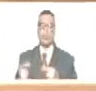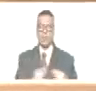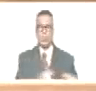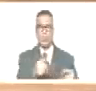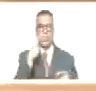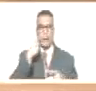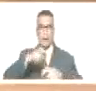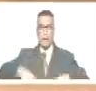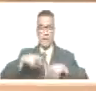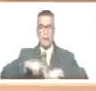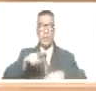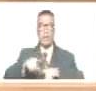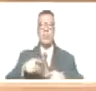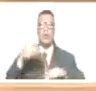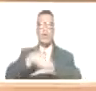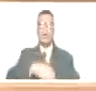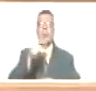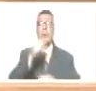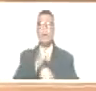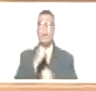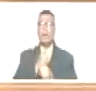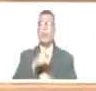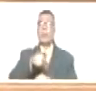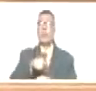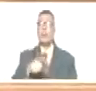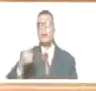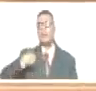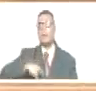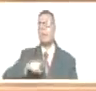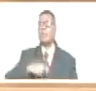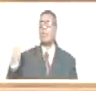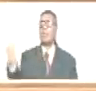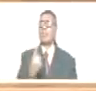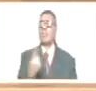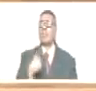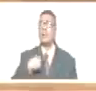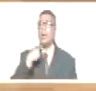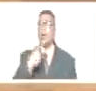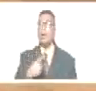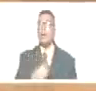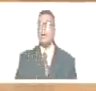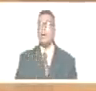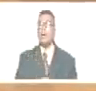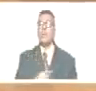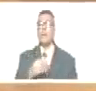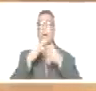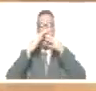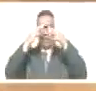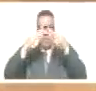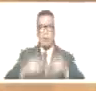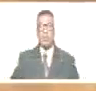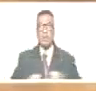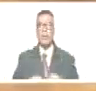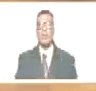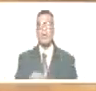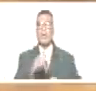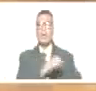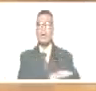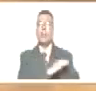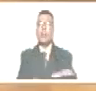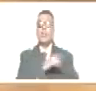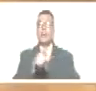públicos involucrados en estos casos deben venir, y así lo solicitamos formalmente desde la bancada democrática, de la oposición